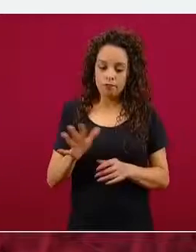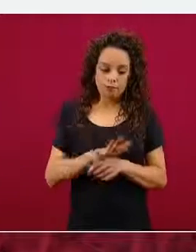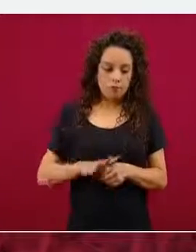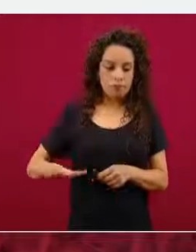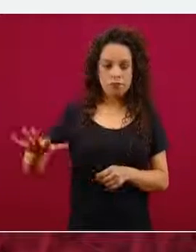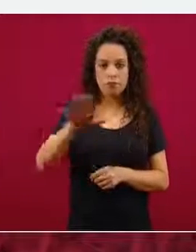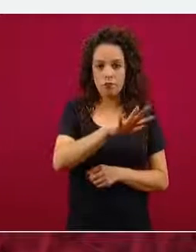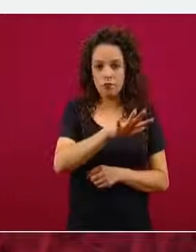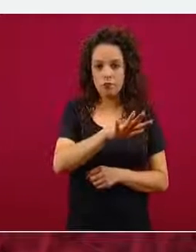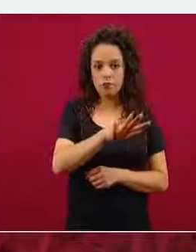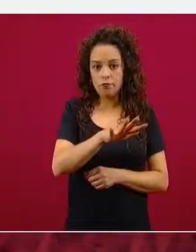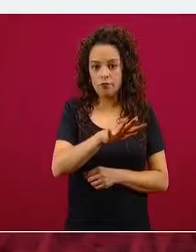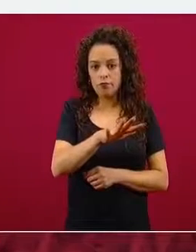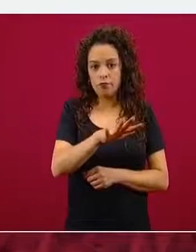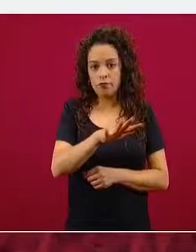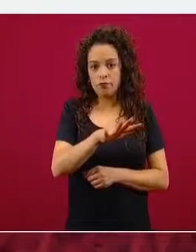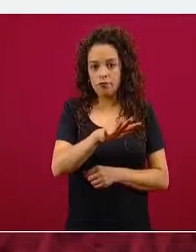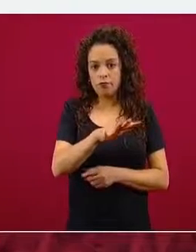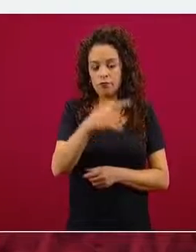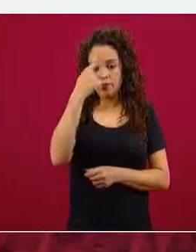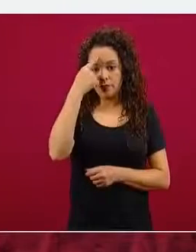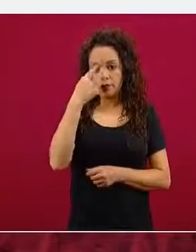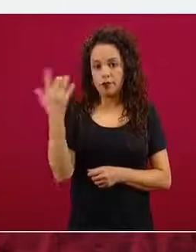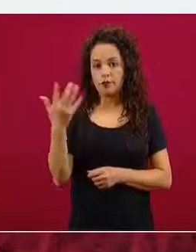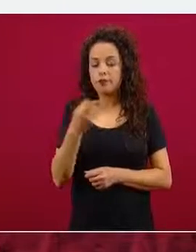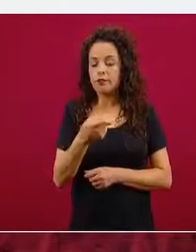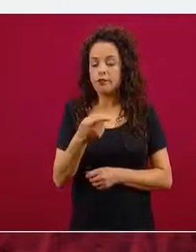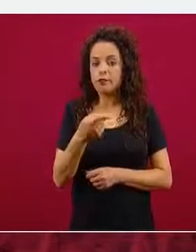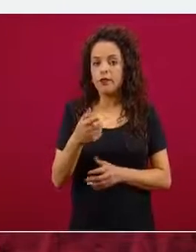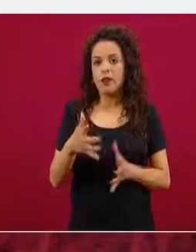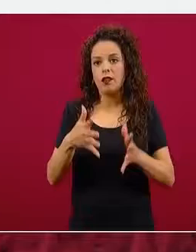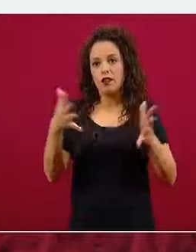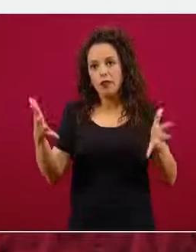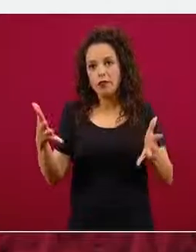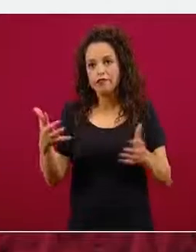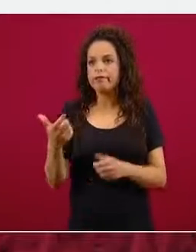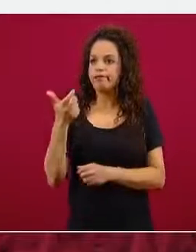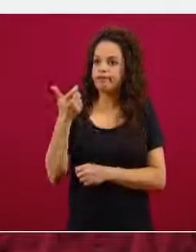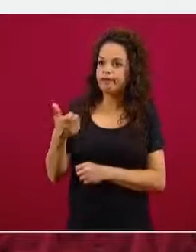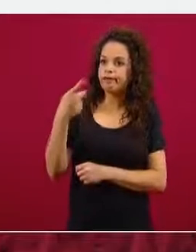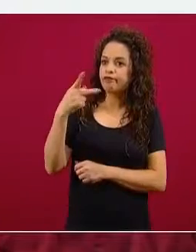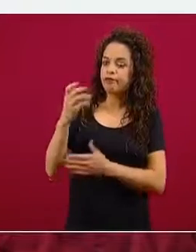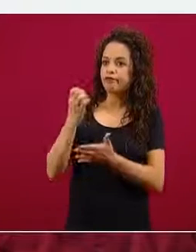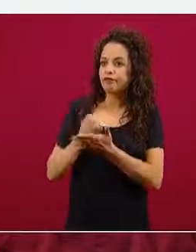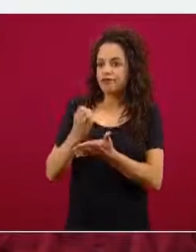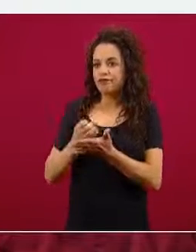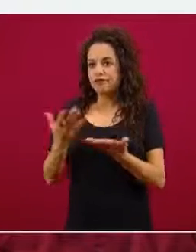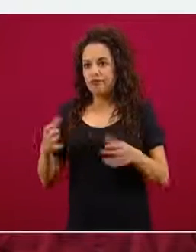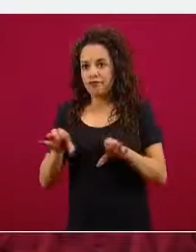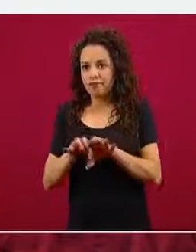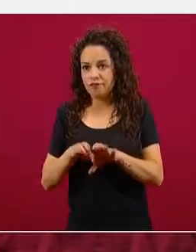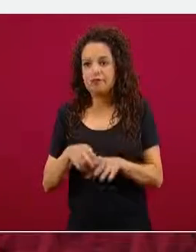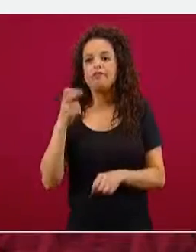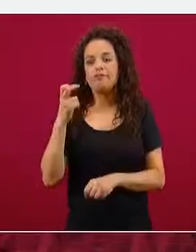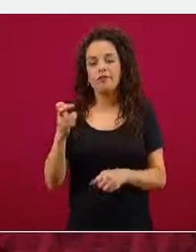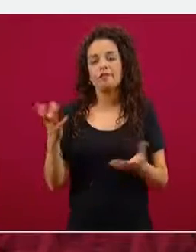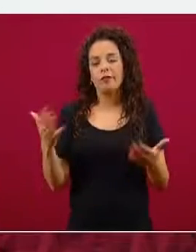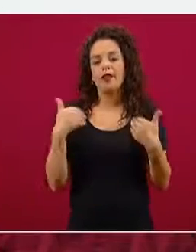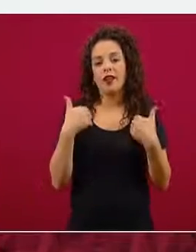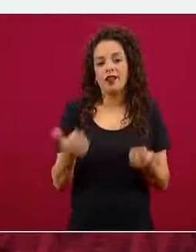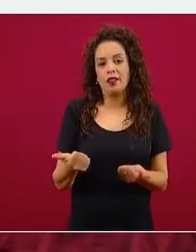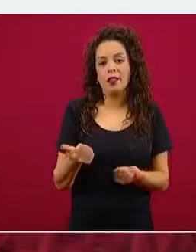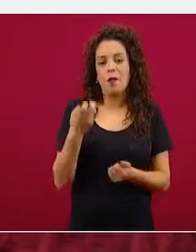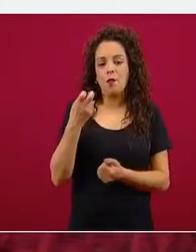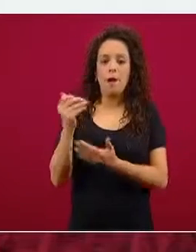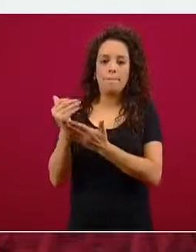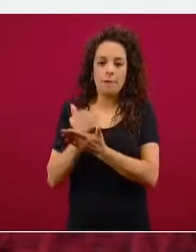FIRA mucho más, el tamaño que tiene, la situación financiera en la que está, explica esto. Y finalmente Banjército,